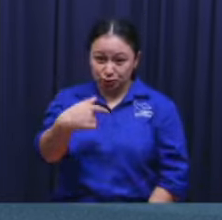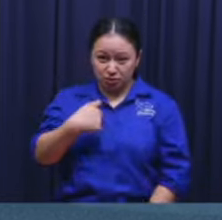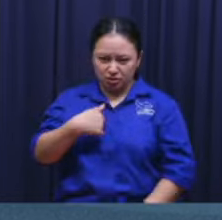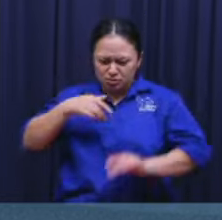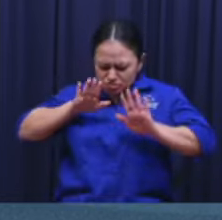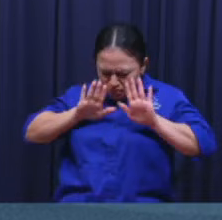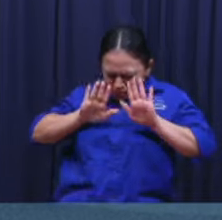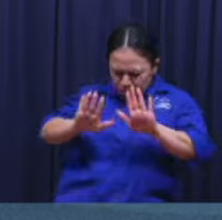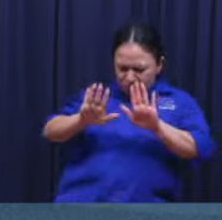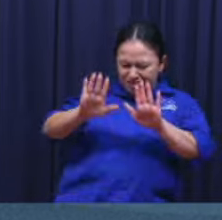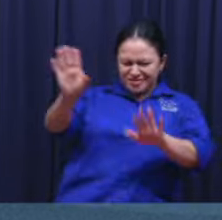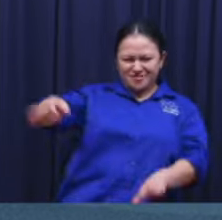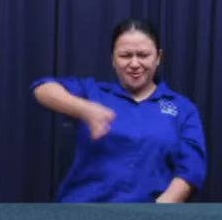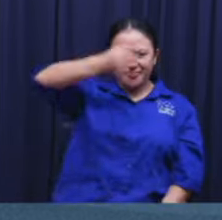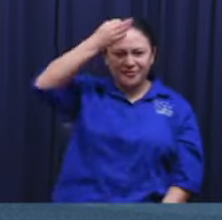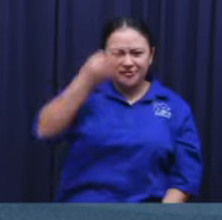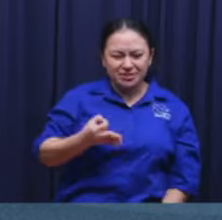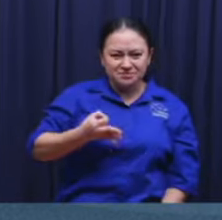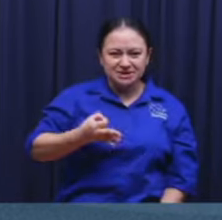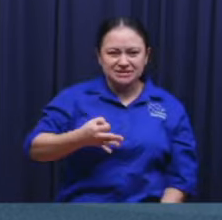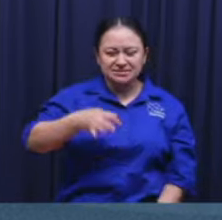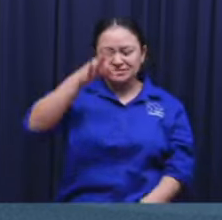Firmes en la fe.